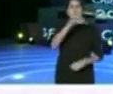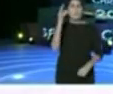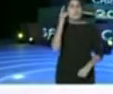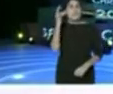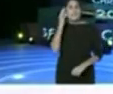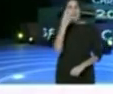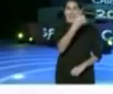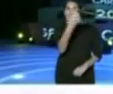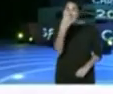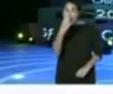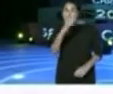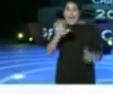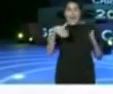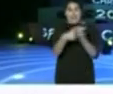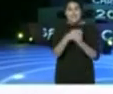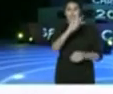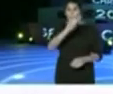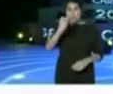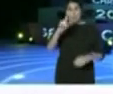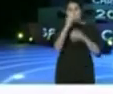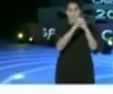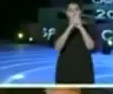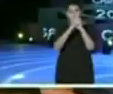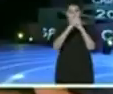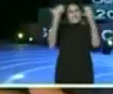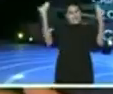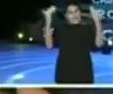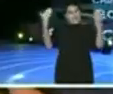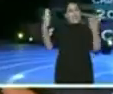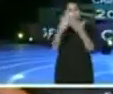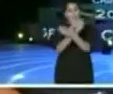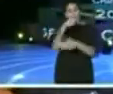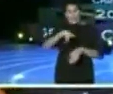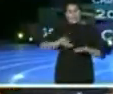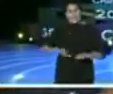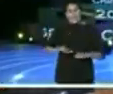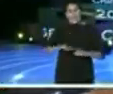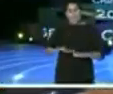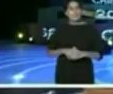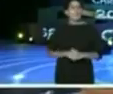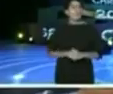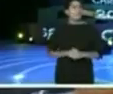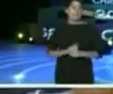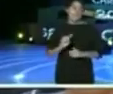de las 21 murgas, claro que sí. Se merecen haber estado aquí. Tanto durante las fases